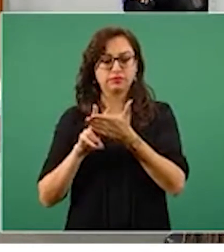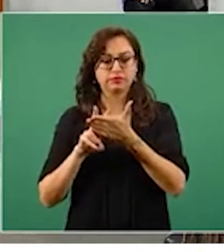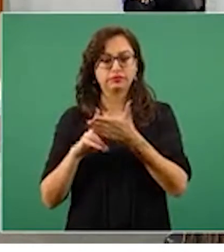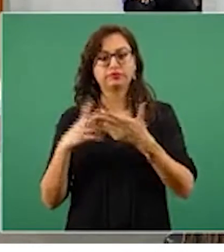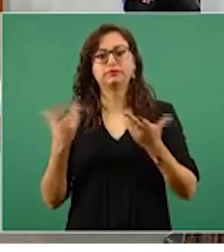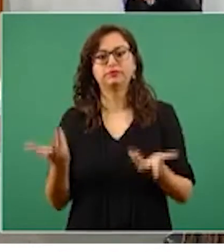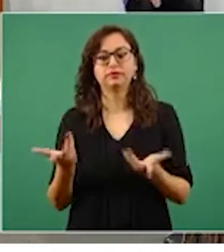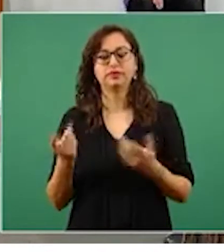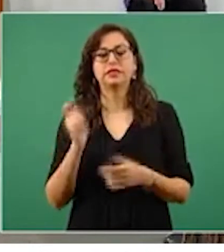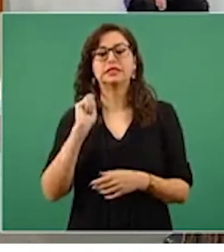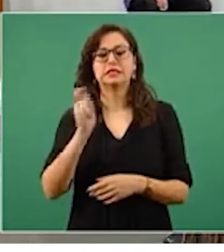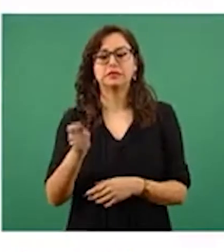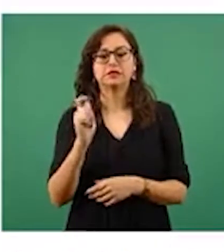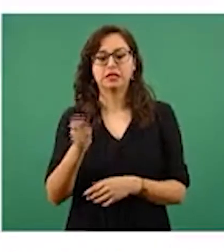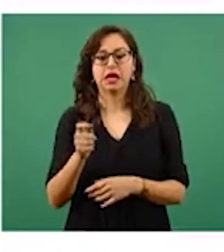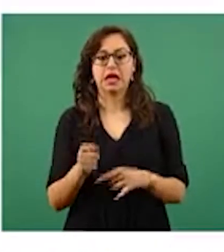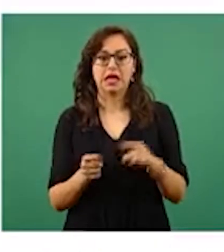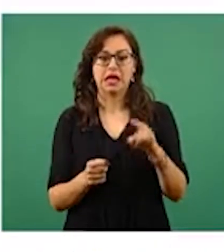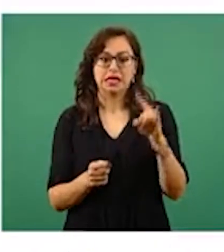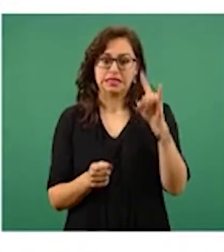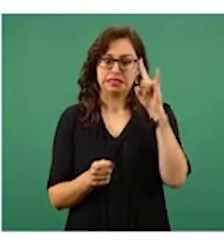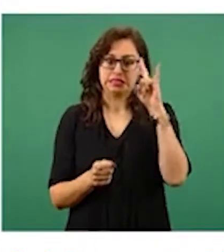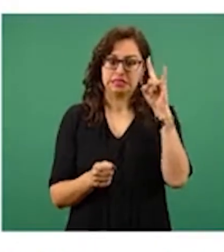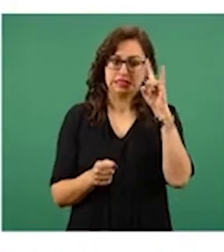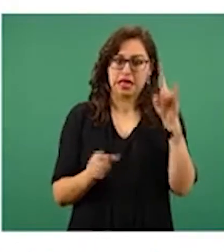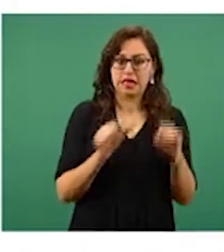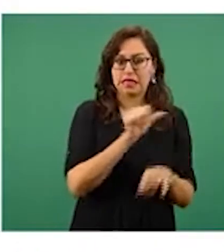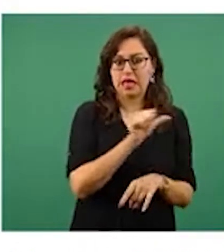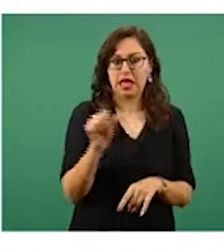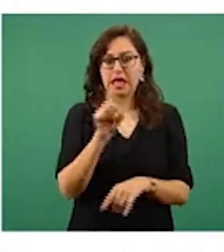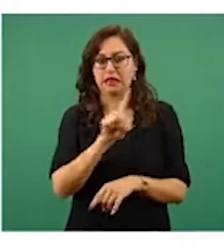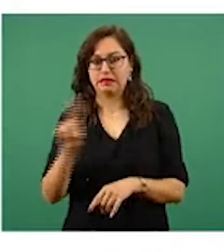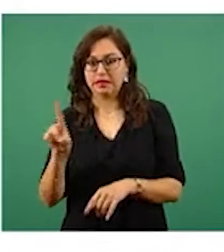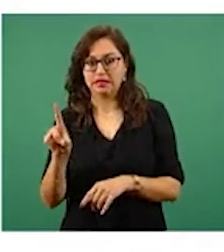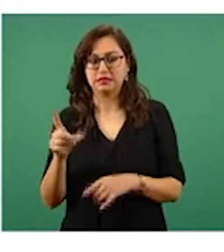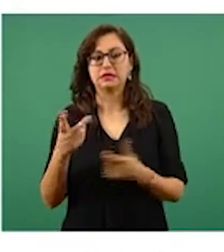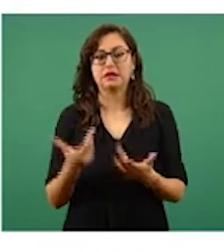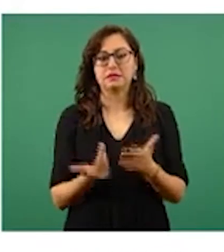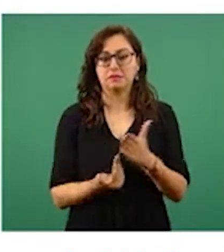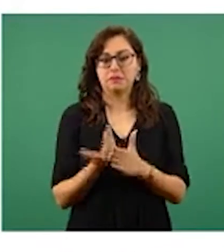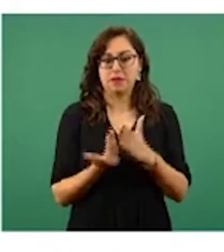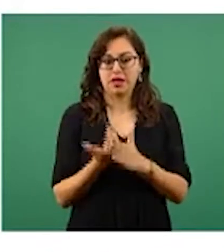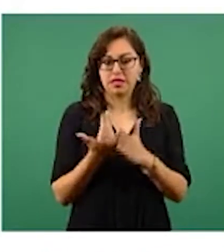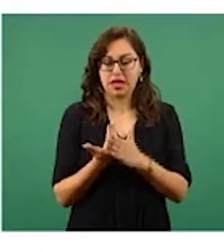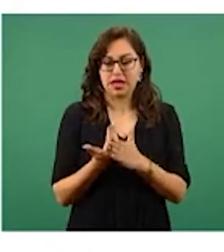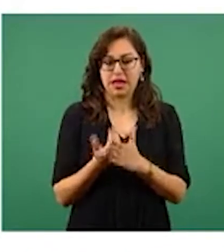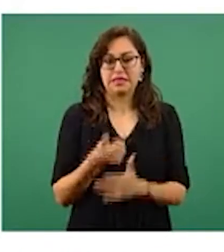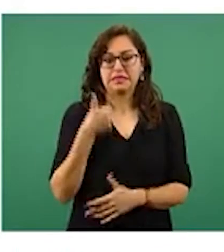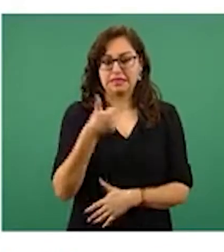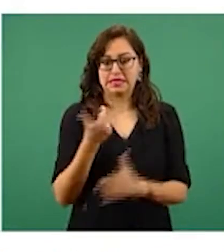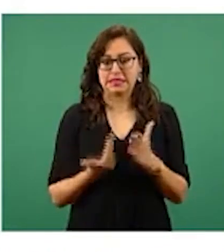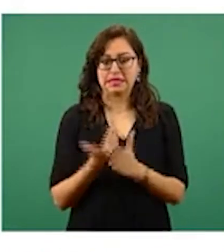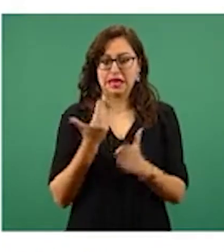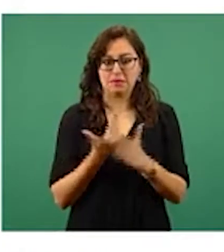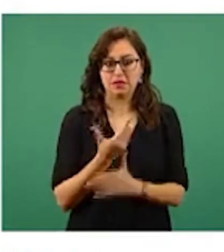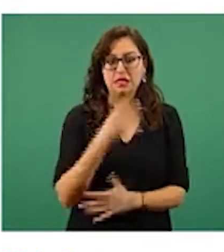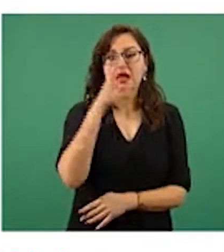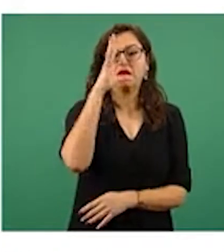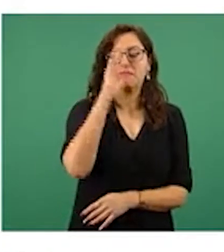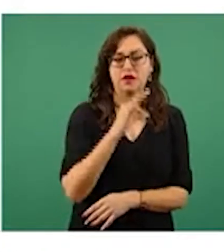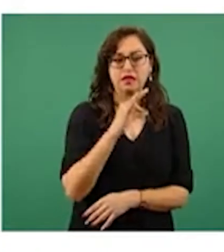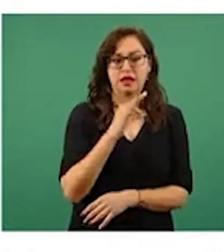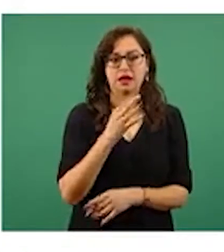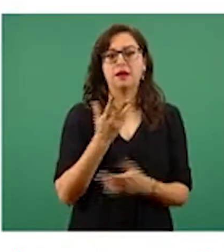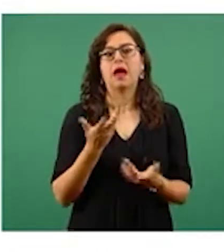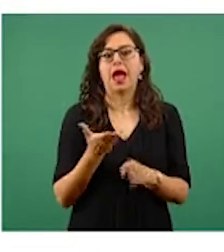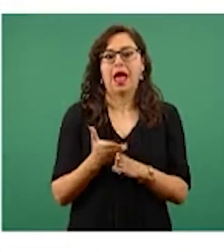de izquierda a derecha, vemos previo a la falla de las 6:19 de la mañana que ya comentaron, cómo estaba el sistema eléctrico nacional al 100%